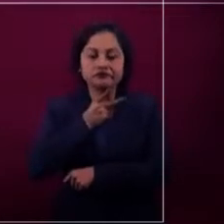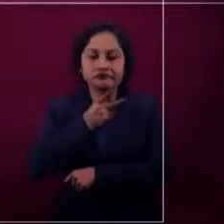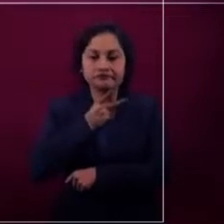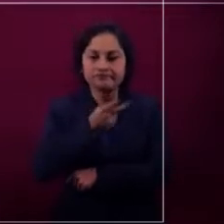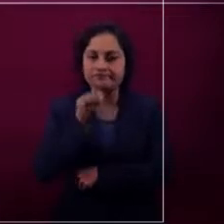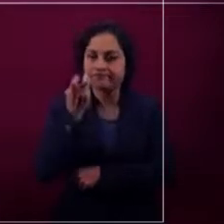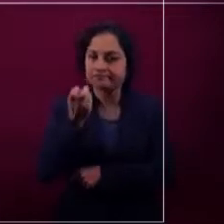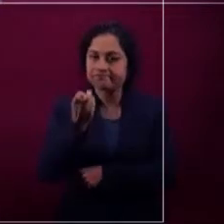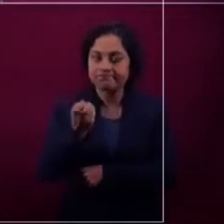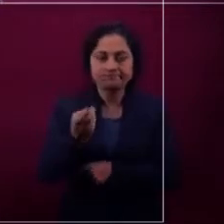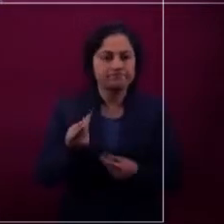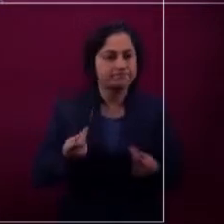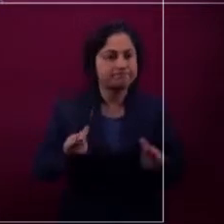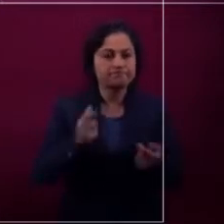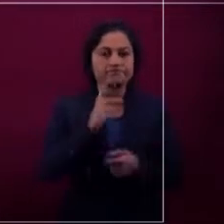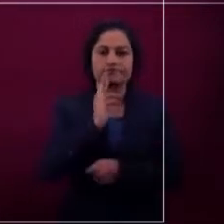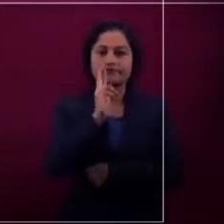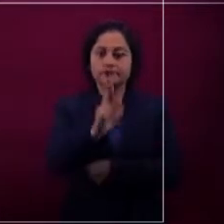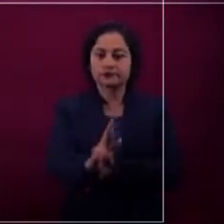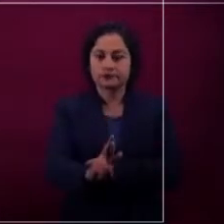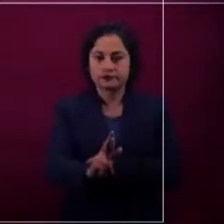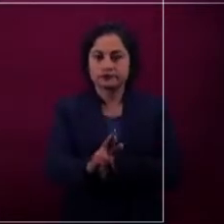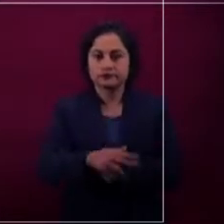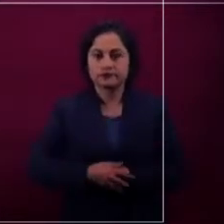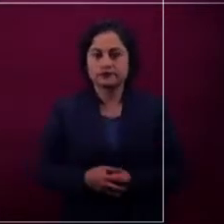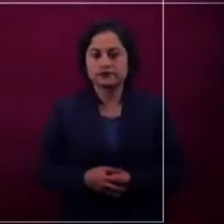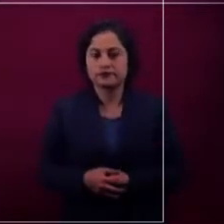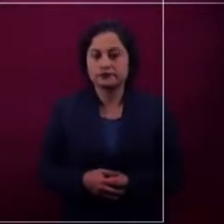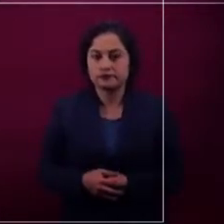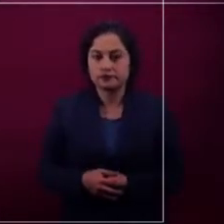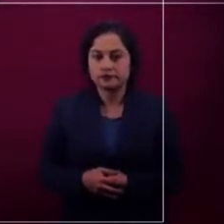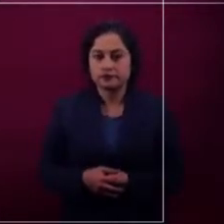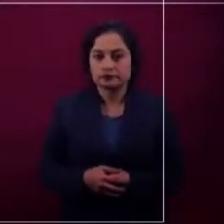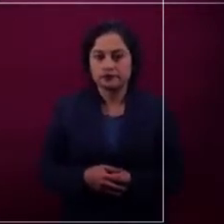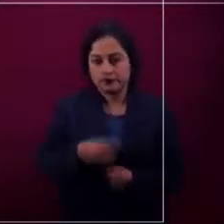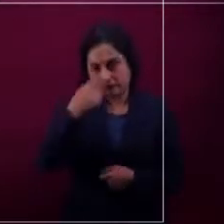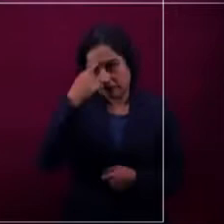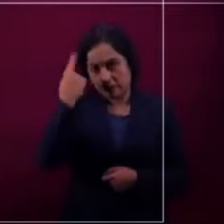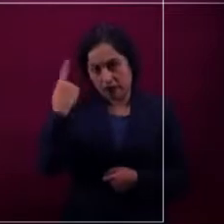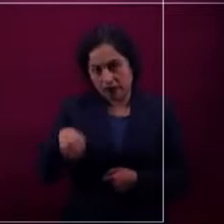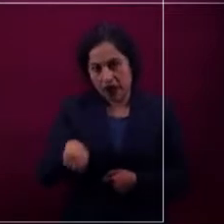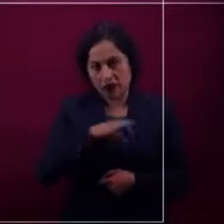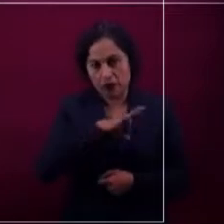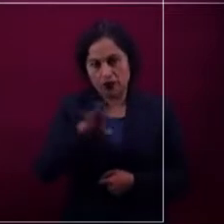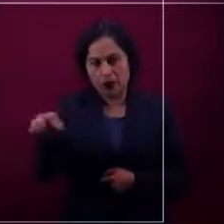para que no nos faltaran las gasolinas. ¿Y